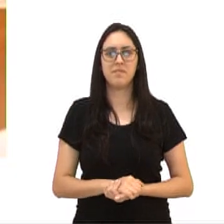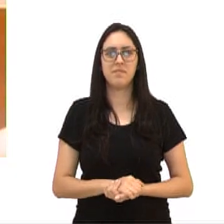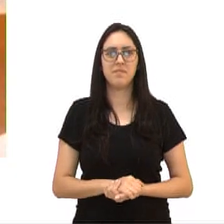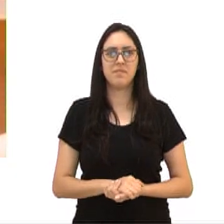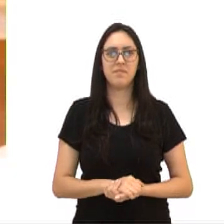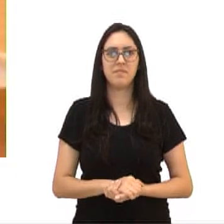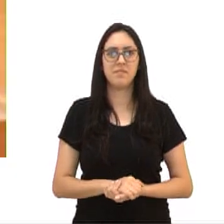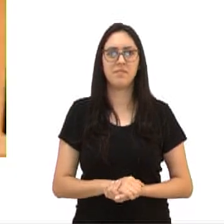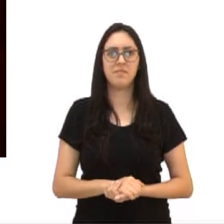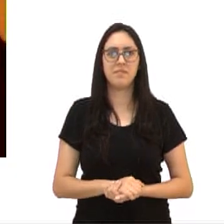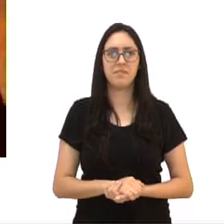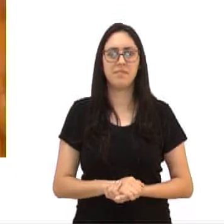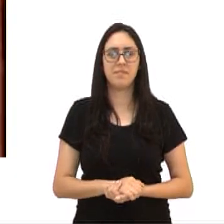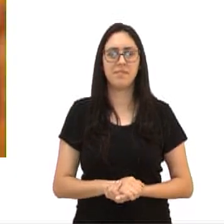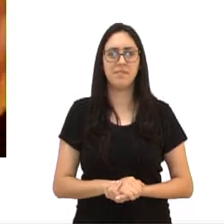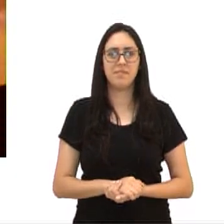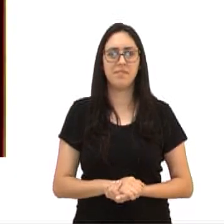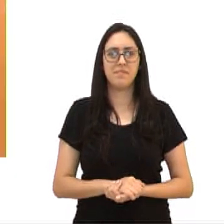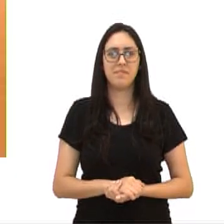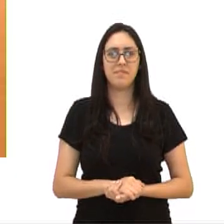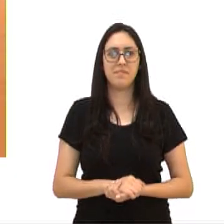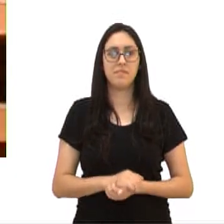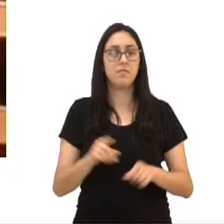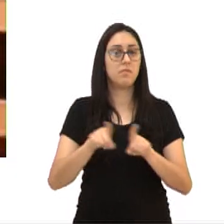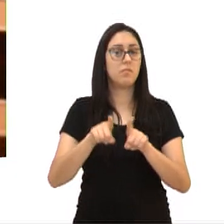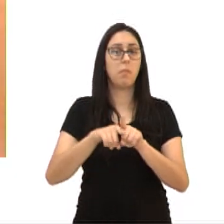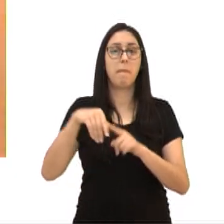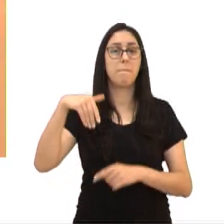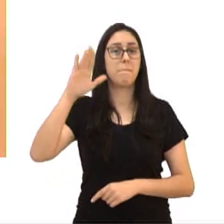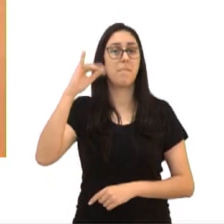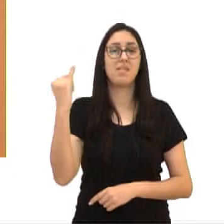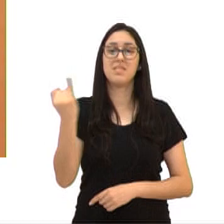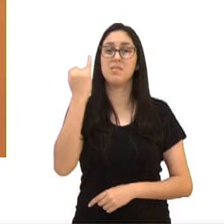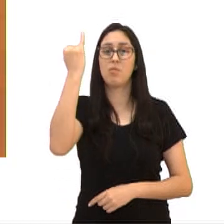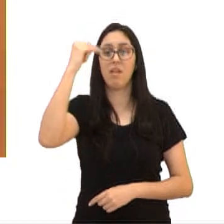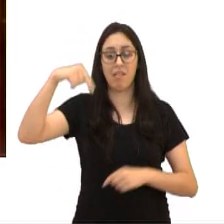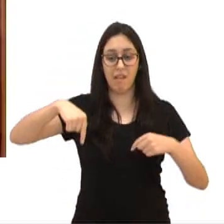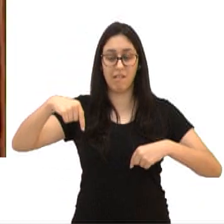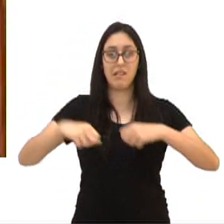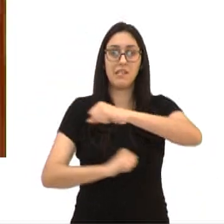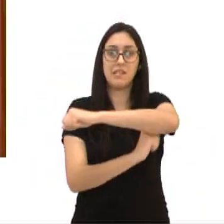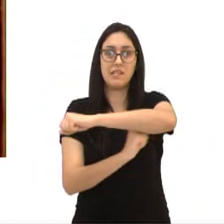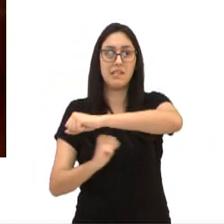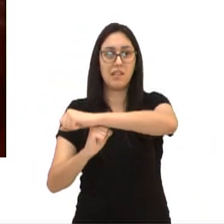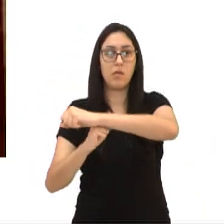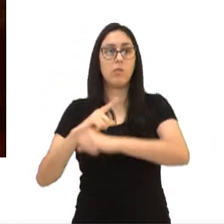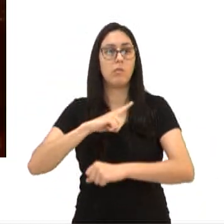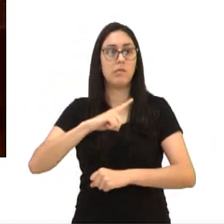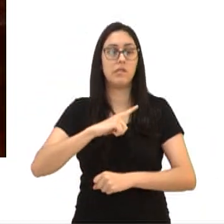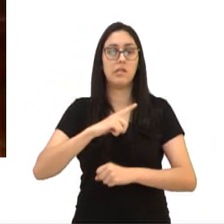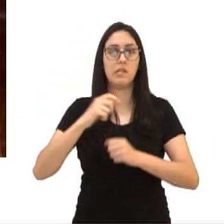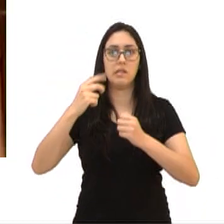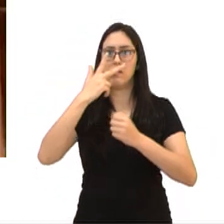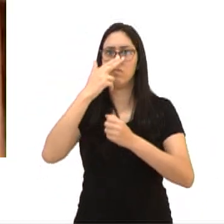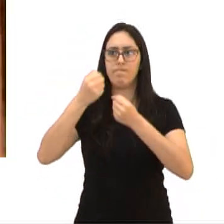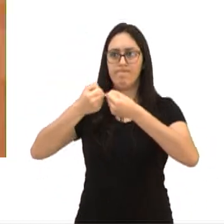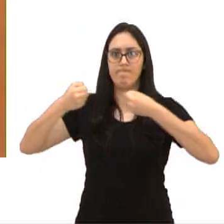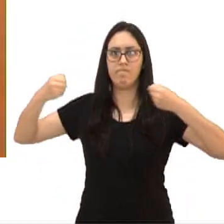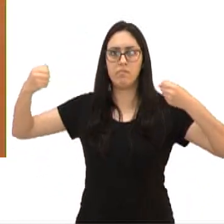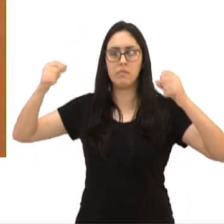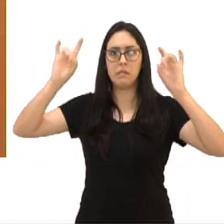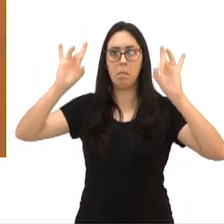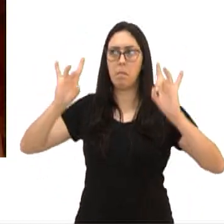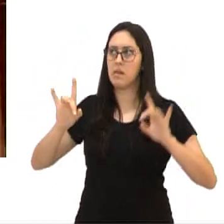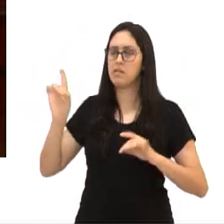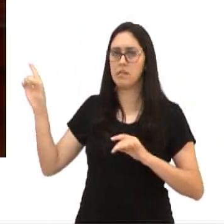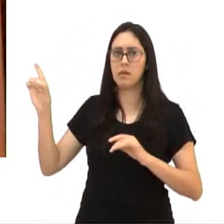Y aquí ven o más importante que tem a sinagoga, nuestro armario sagrado, nuestro Arón HaKodesh, con